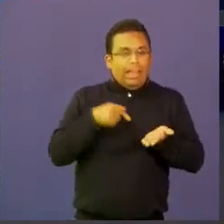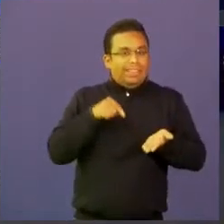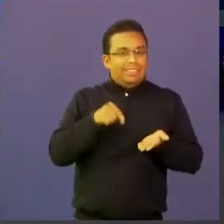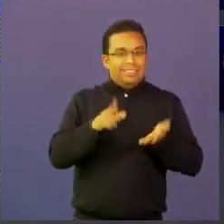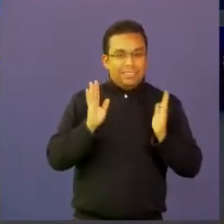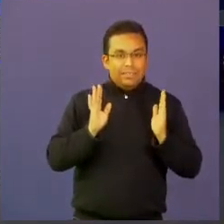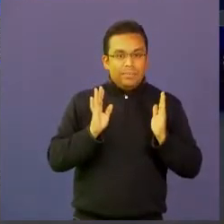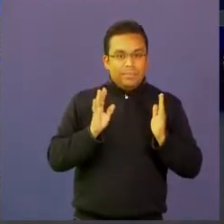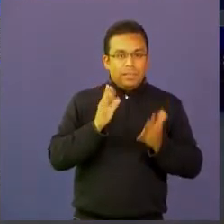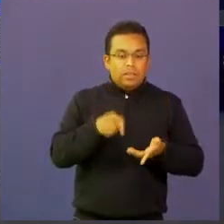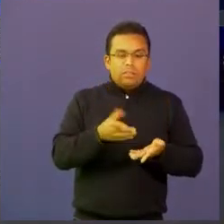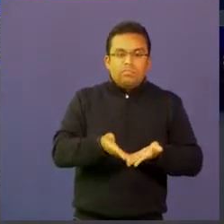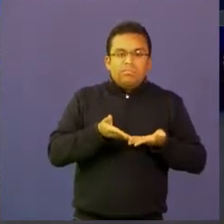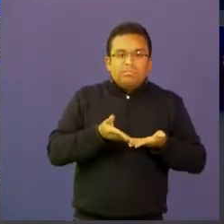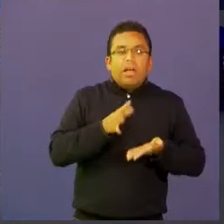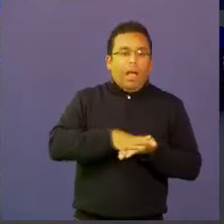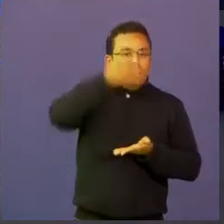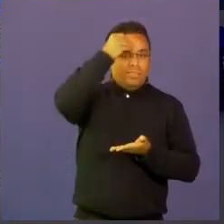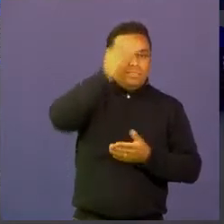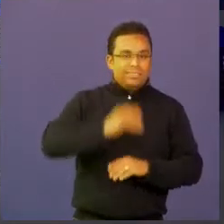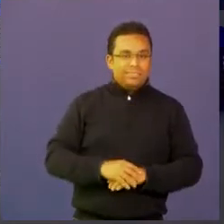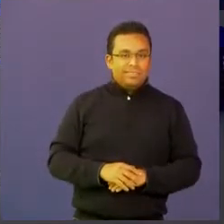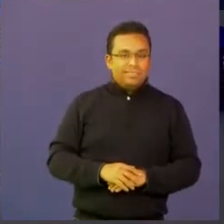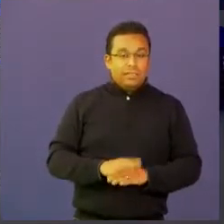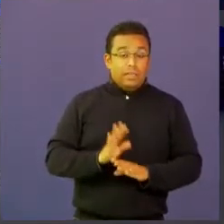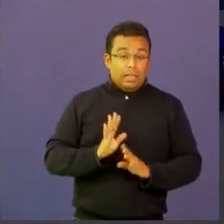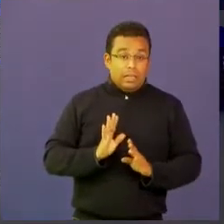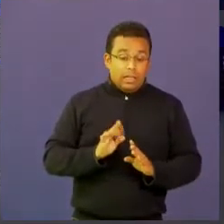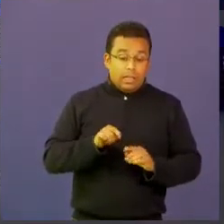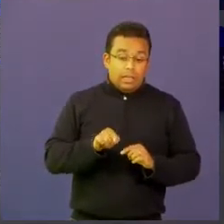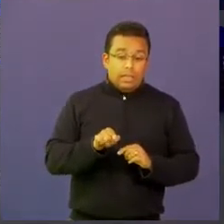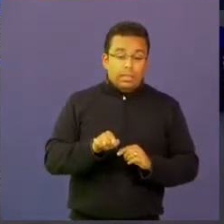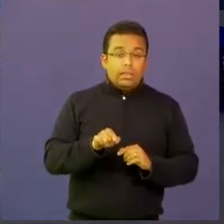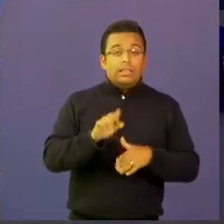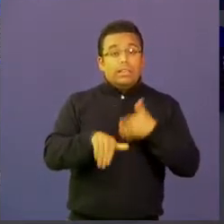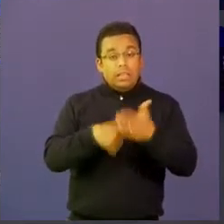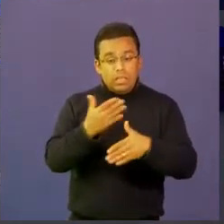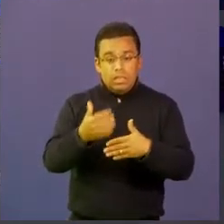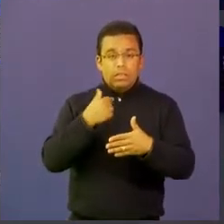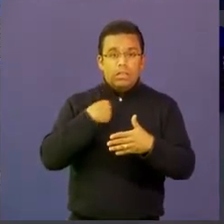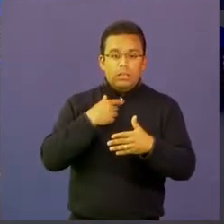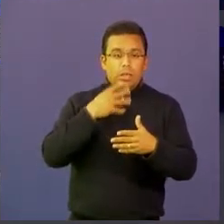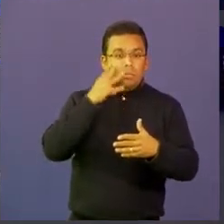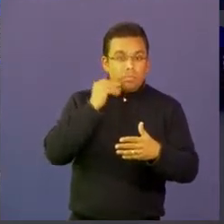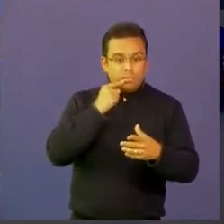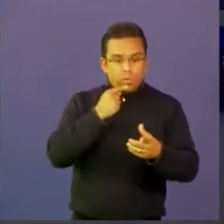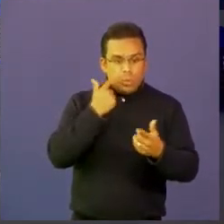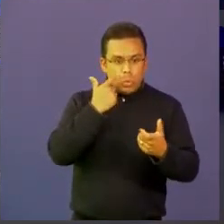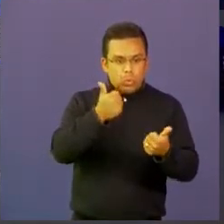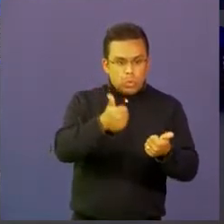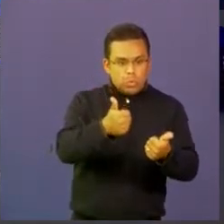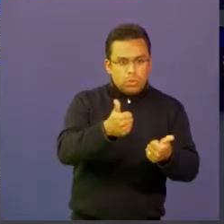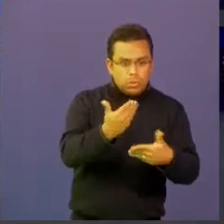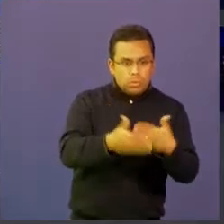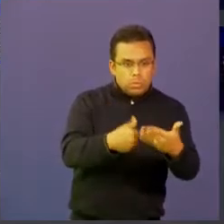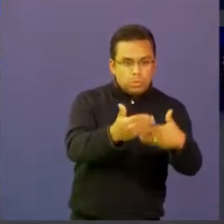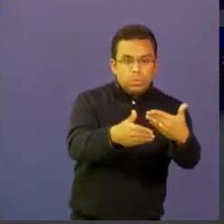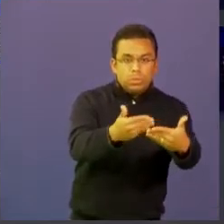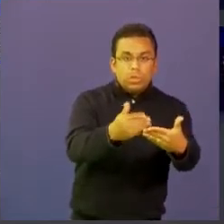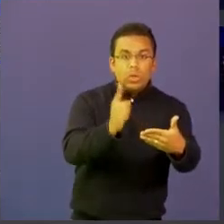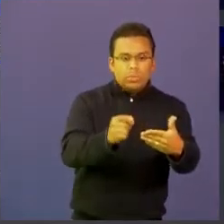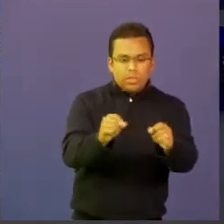es difícil hay que dejarse llevar un poco por esta experiencia pero porque nos ponen en un